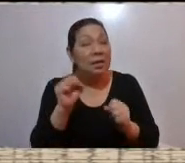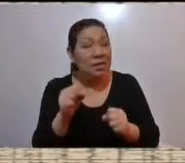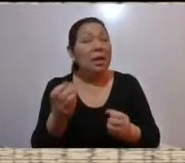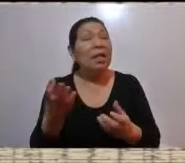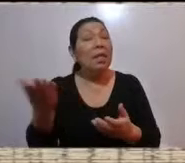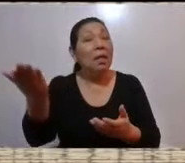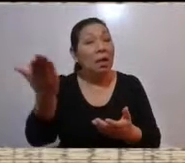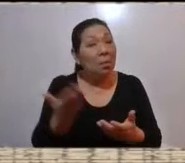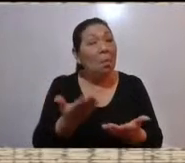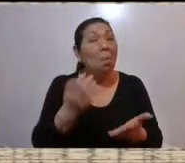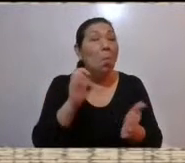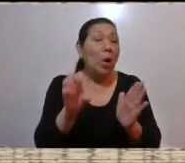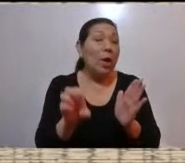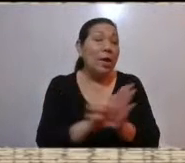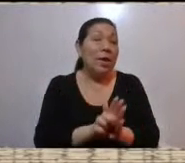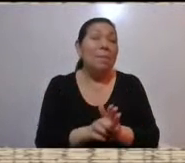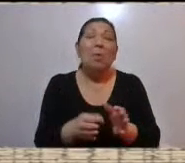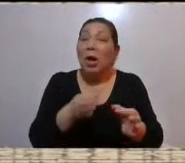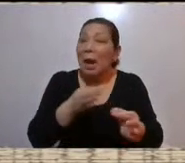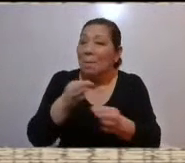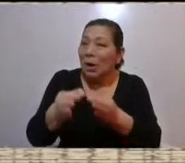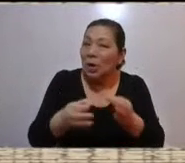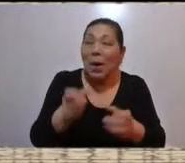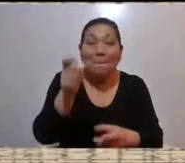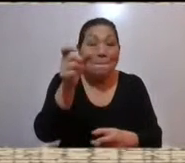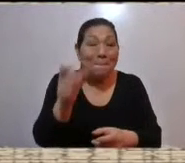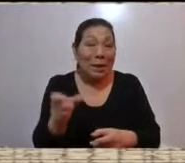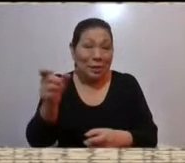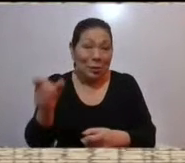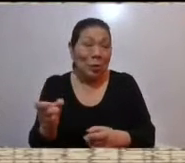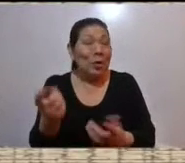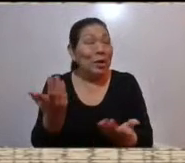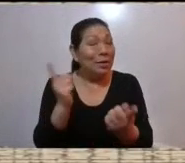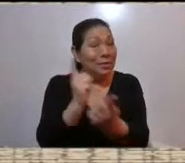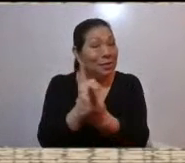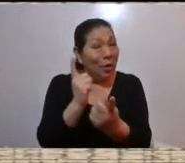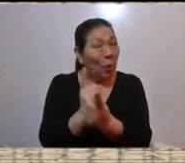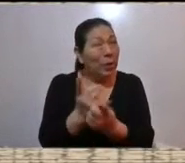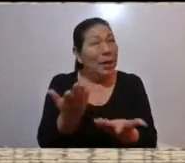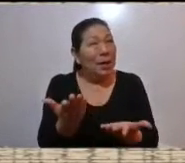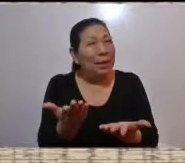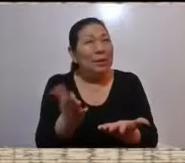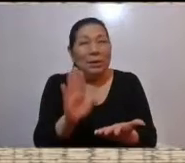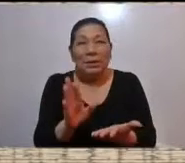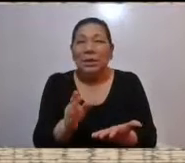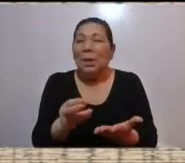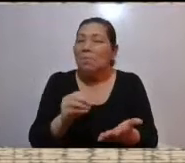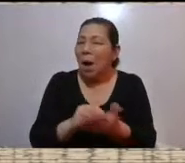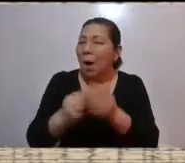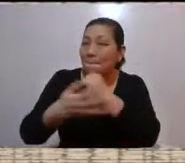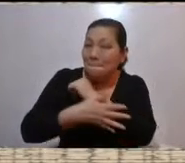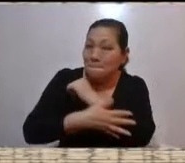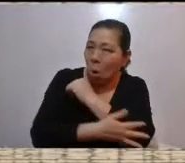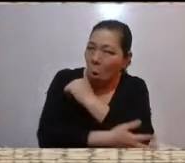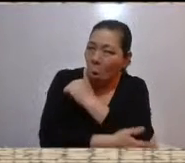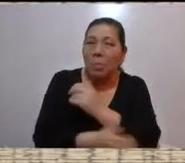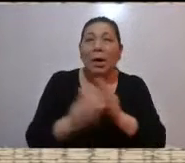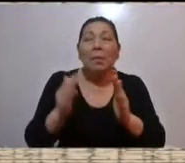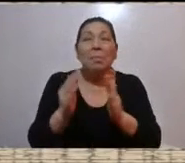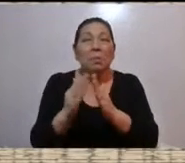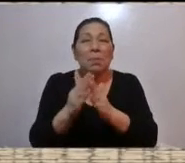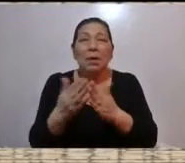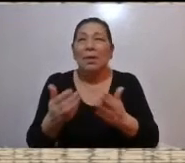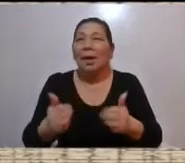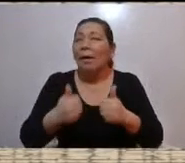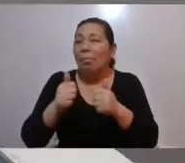y disponibilidad en el caso específico a personas que se encuentran en una situación de extrema pobreza